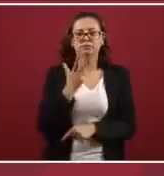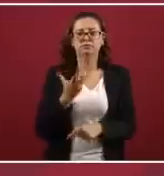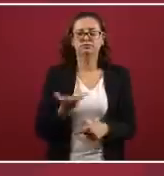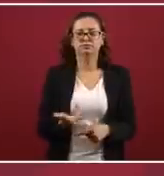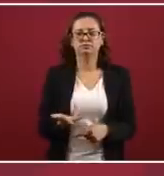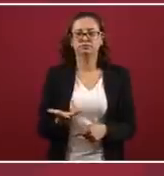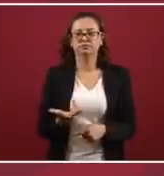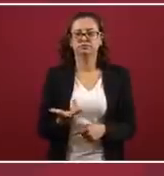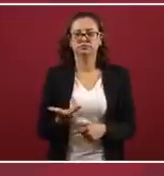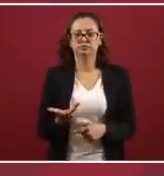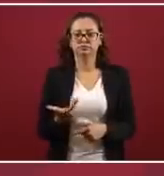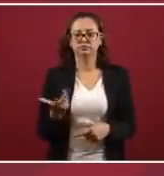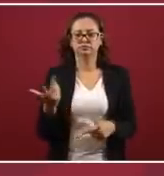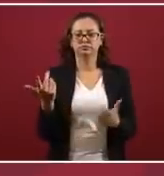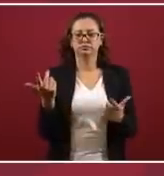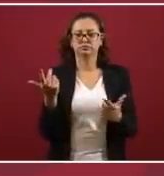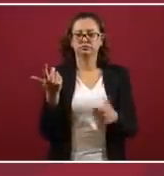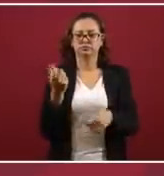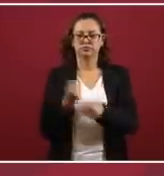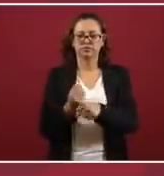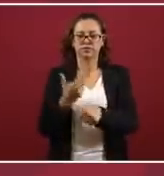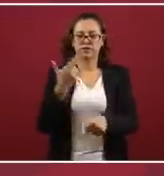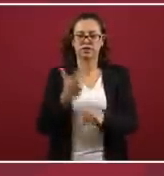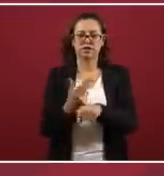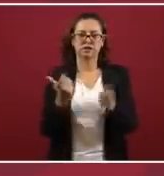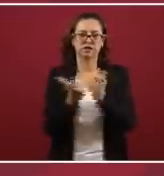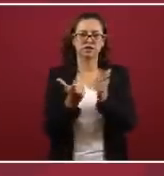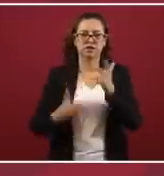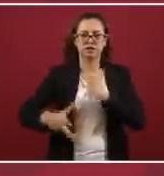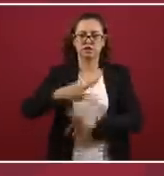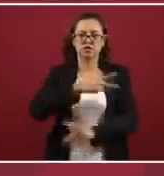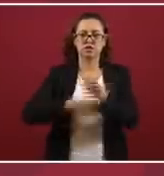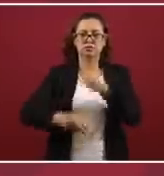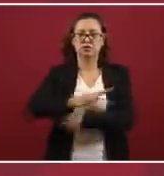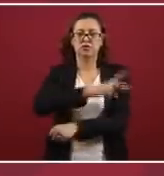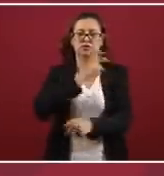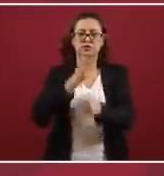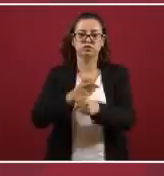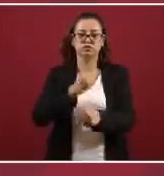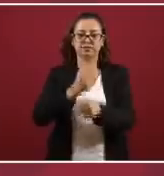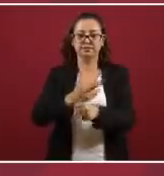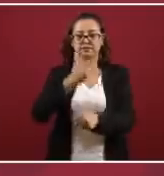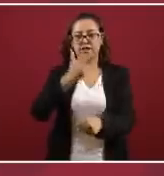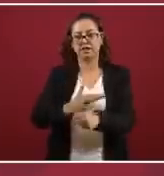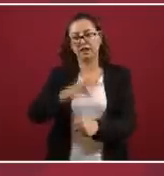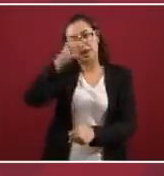la Secretaría de Economía tiene una subsecretaría de Minas.